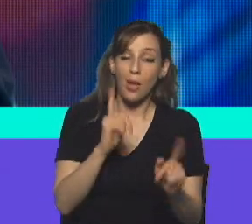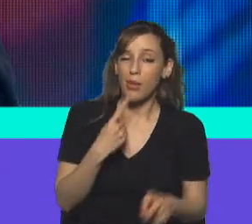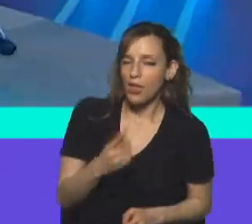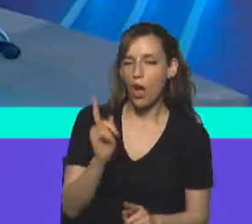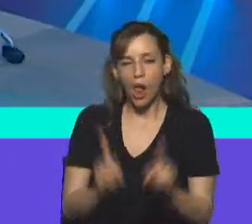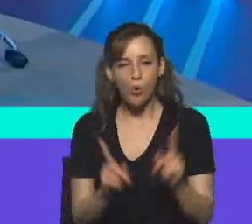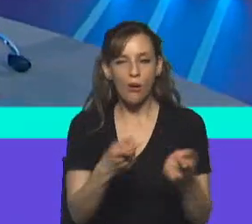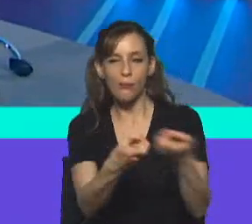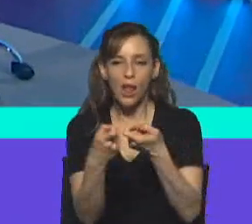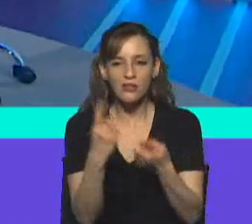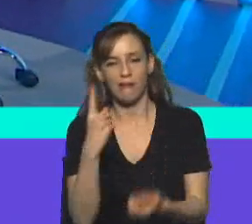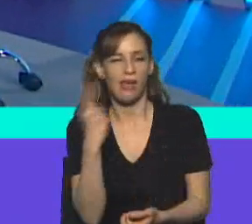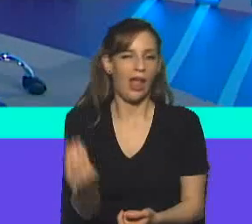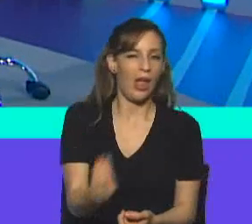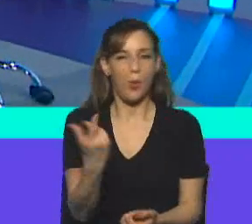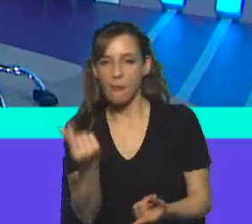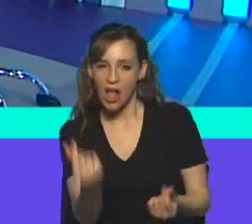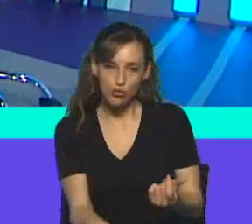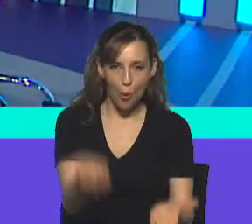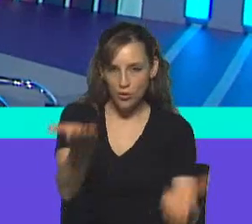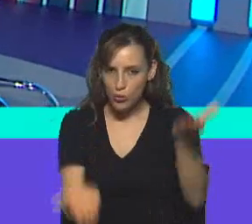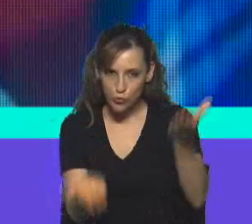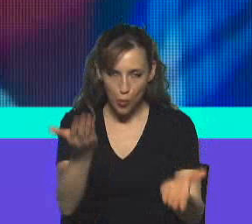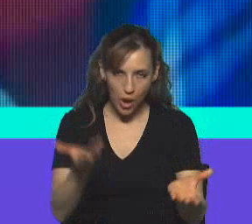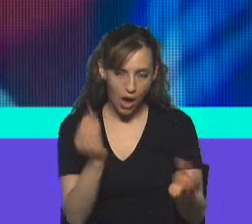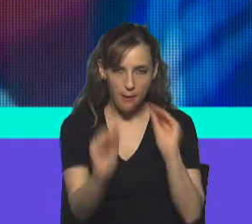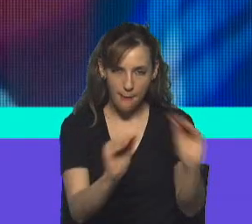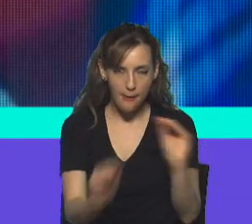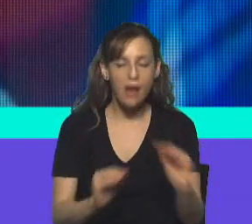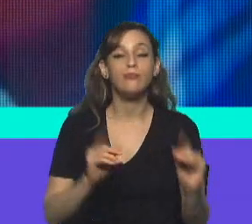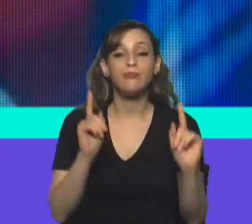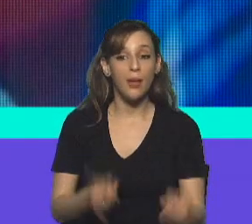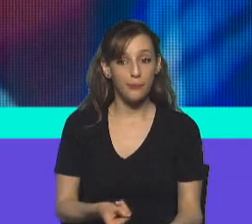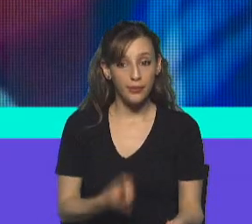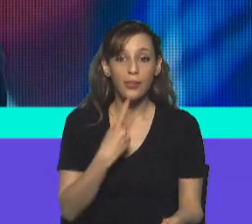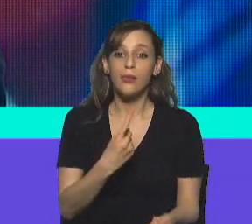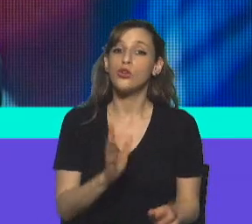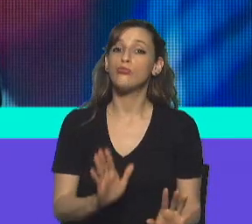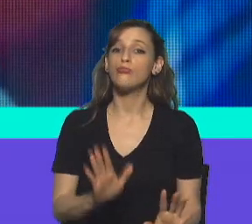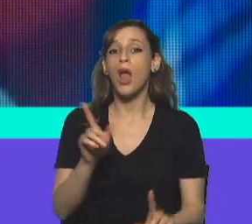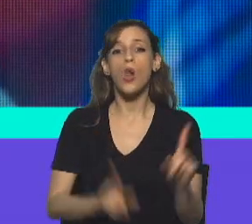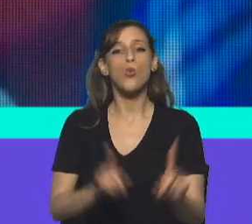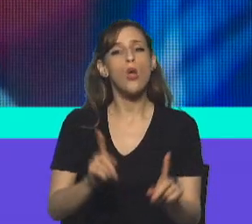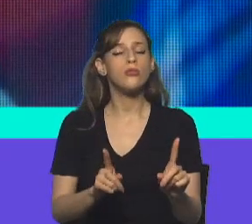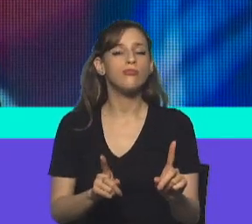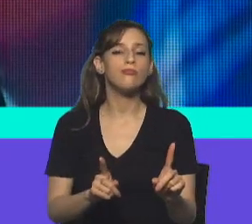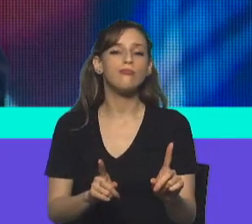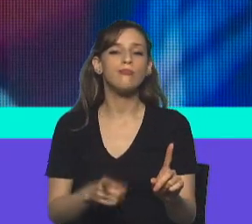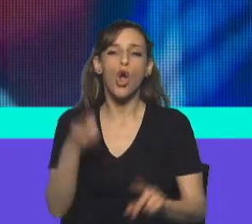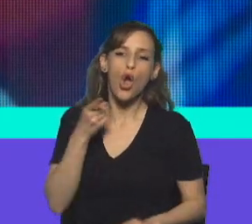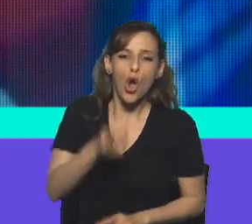tema de precios y cuestionó a aquellos dice que políticamente se están parando en contra del congelamiento parece que algunos dijo